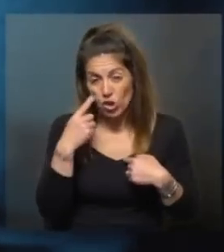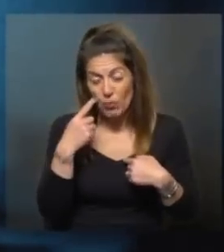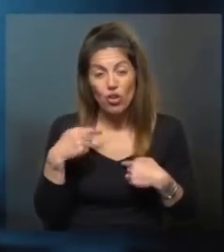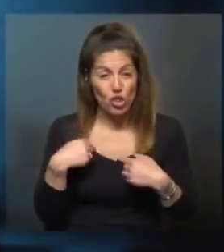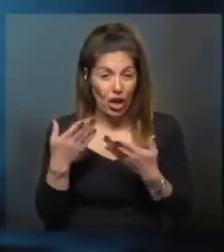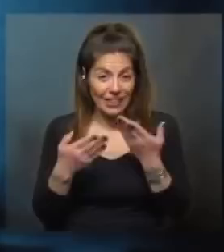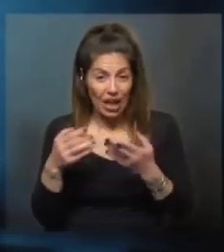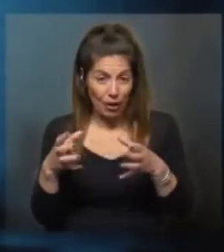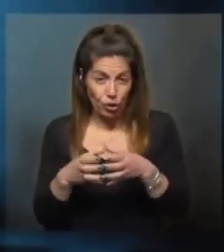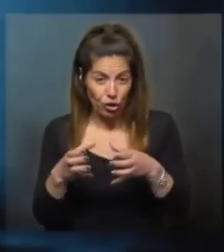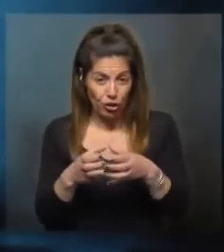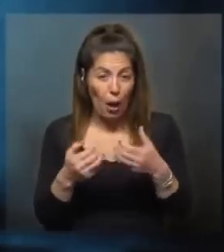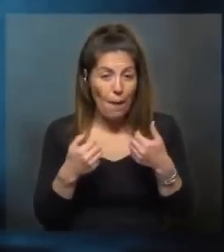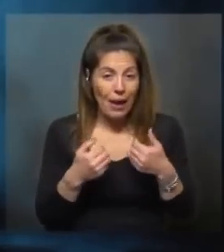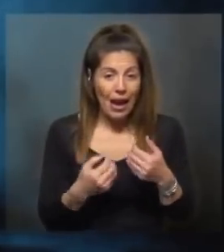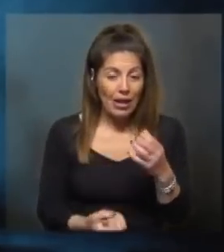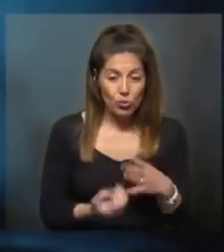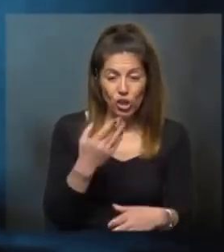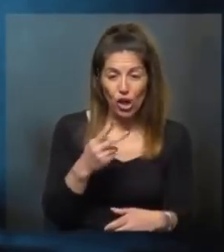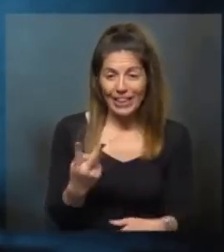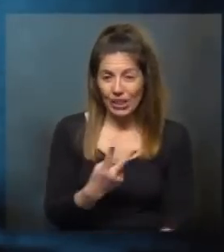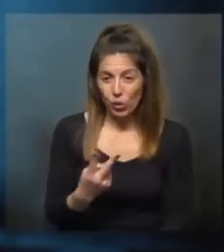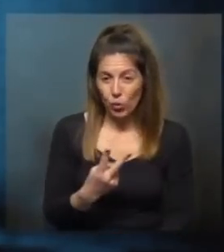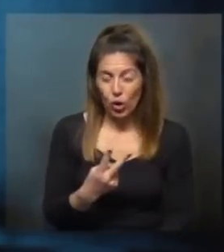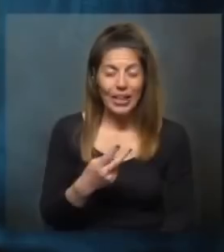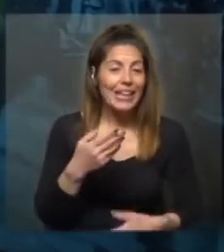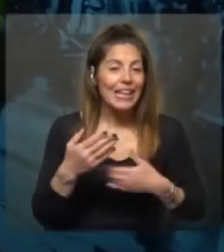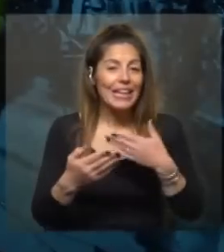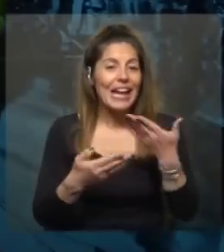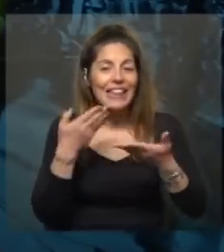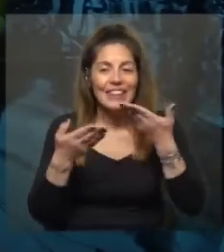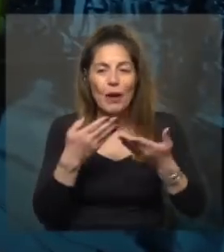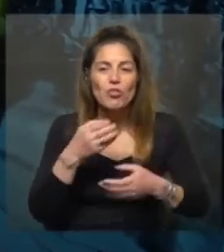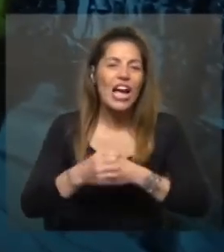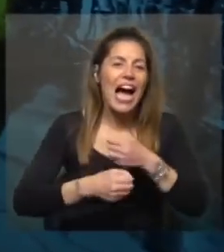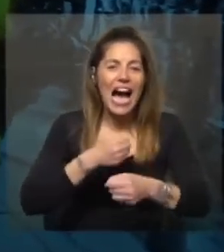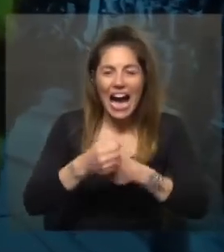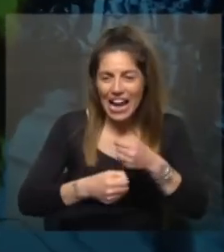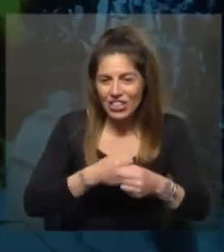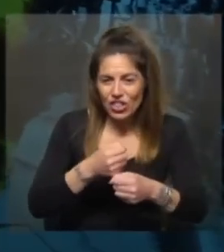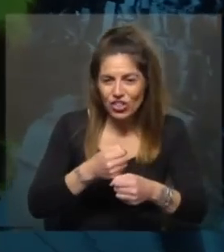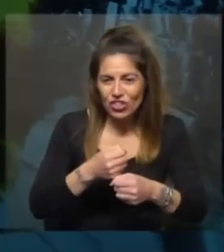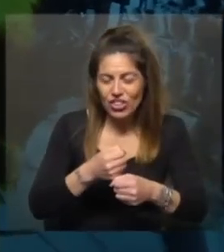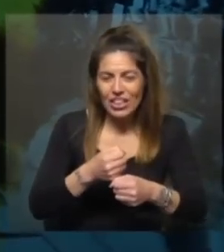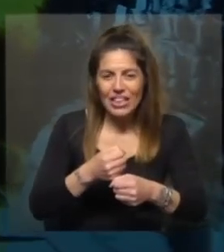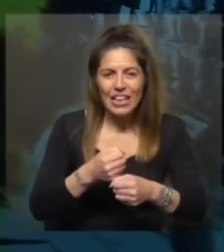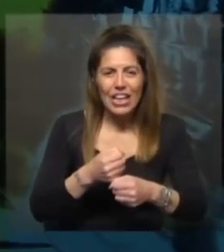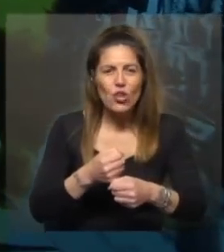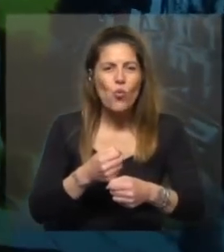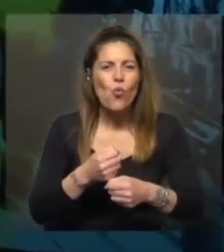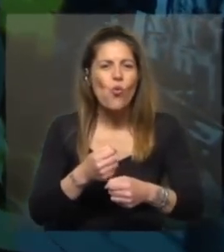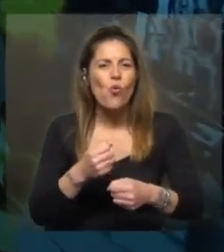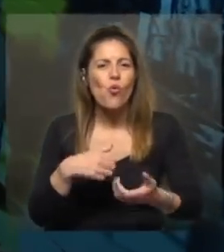armamos este Dúo cramer versus Prada y cantamos durante muchos años en el café arroba lo nombro porque no existe más un café chiquito así